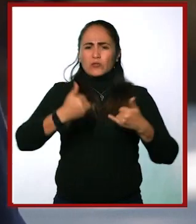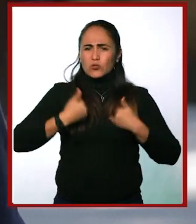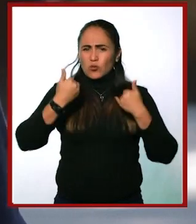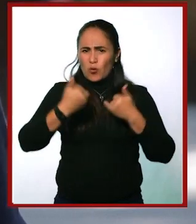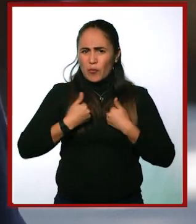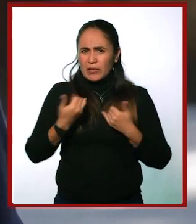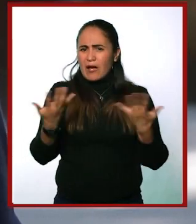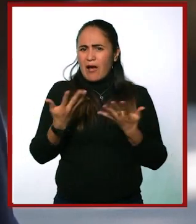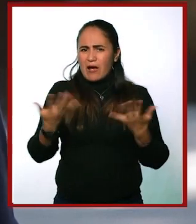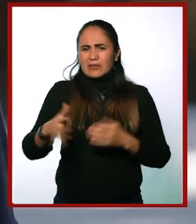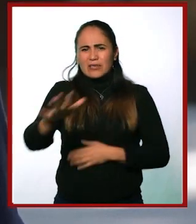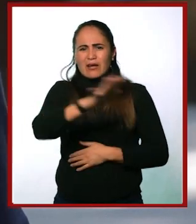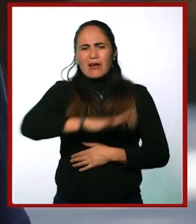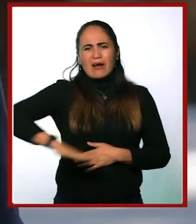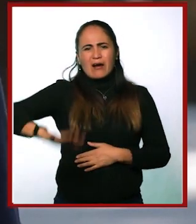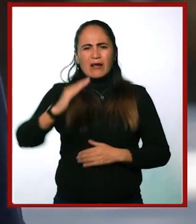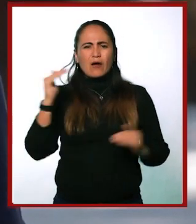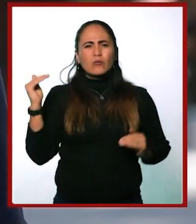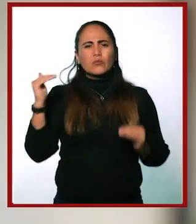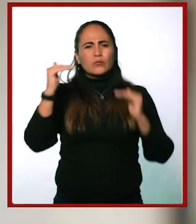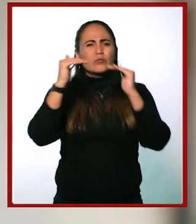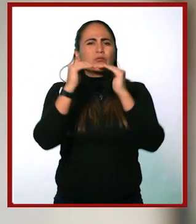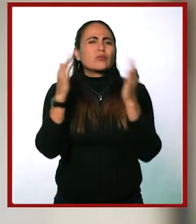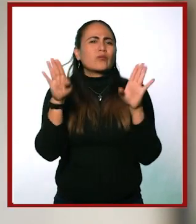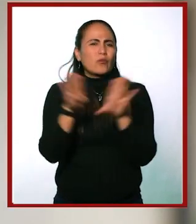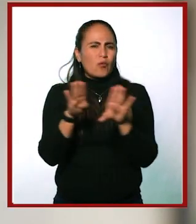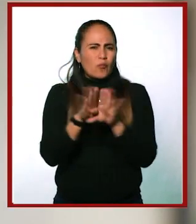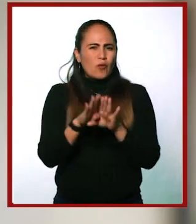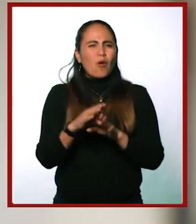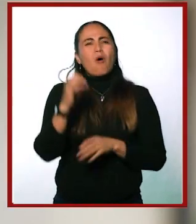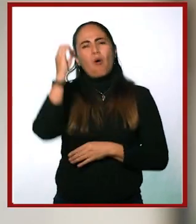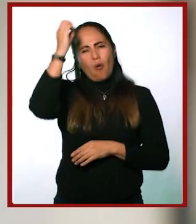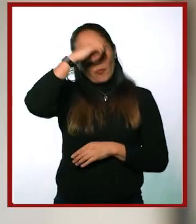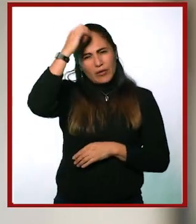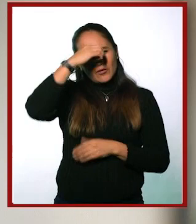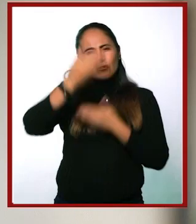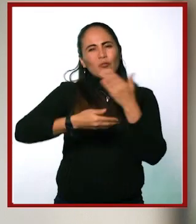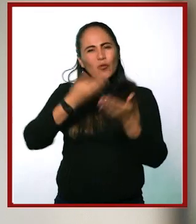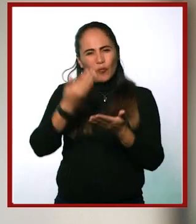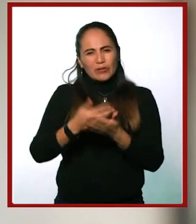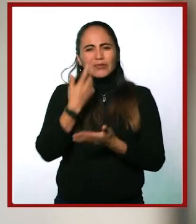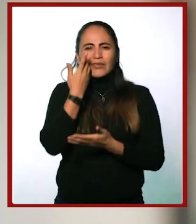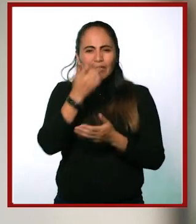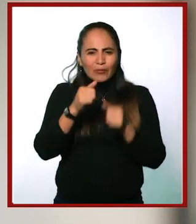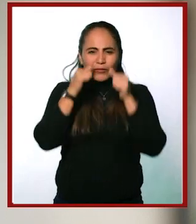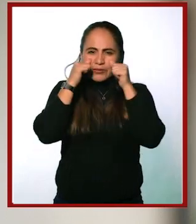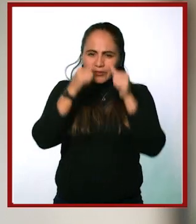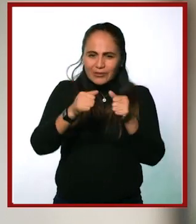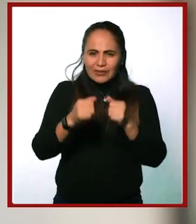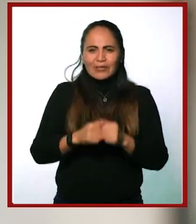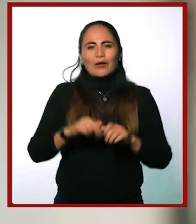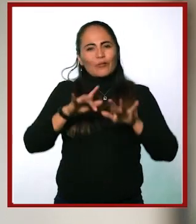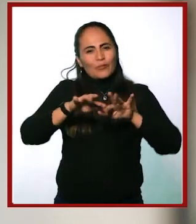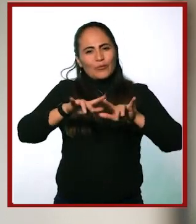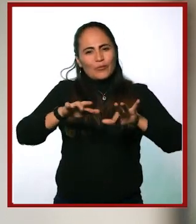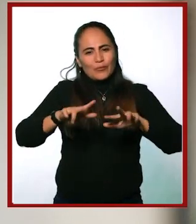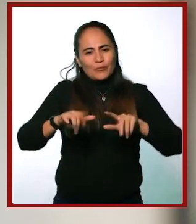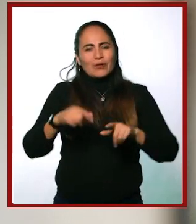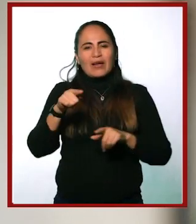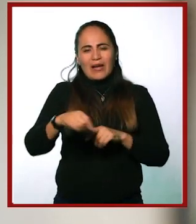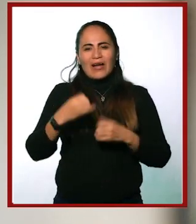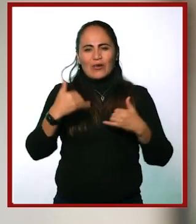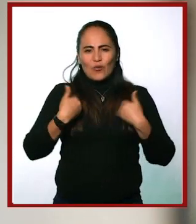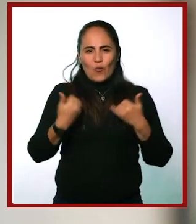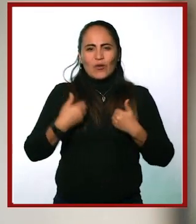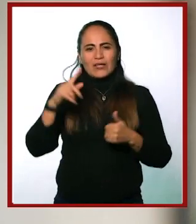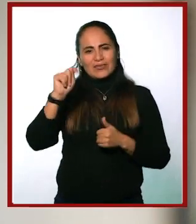participar en la construcción de una sociedad más equitativa? Queremos escuchar tus opiniones y propuestas. Escríbelos a través de las redes